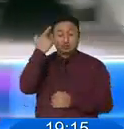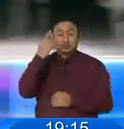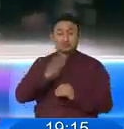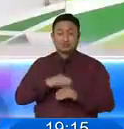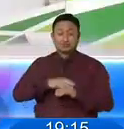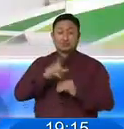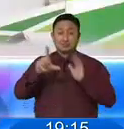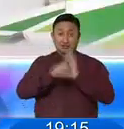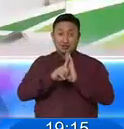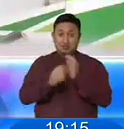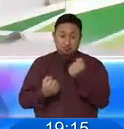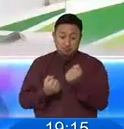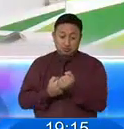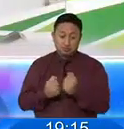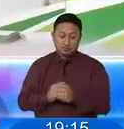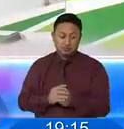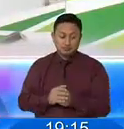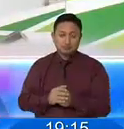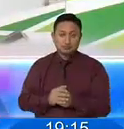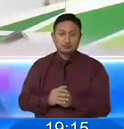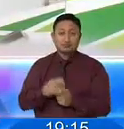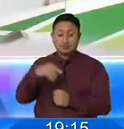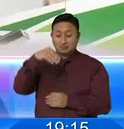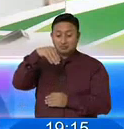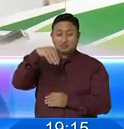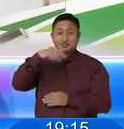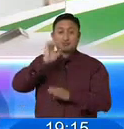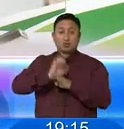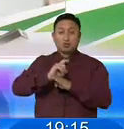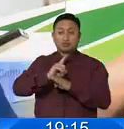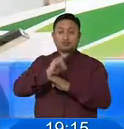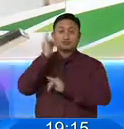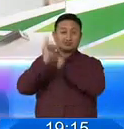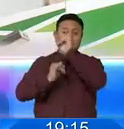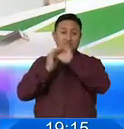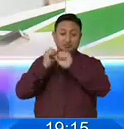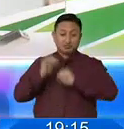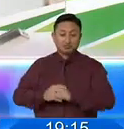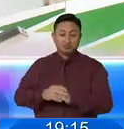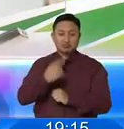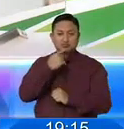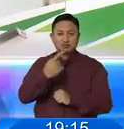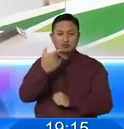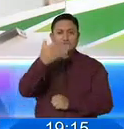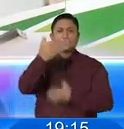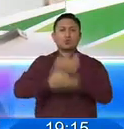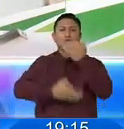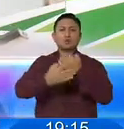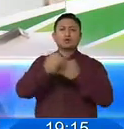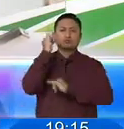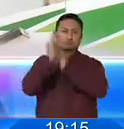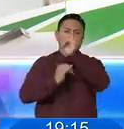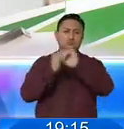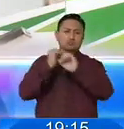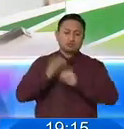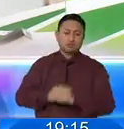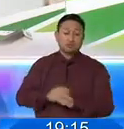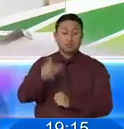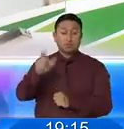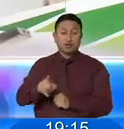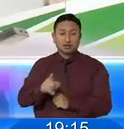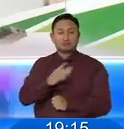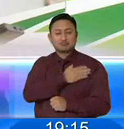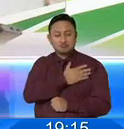de la ley. Es un buen mensaje tanto a nivel local como internacional, ya que también habla de arbitraje internacional, lo cual brinda previsibilidad,